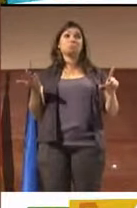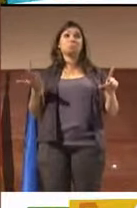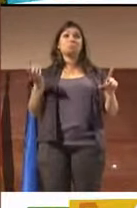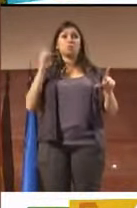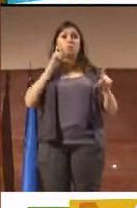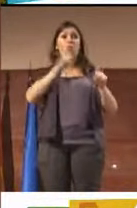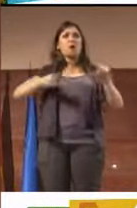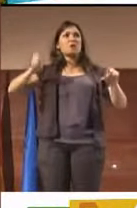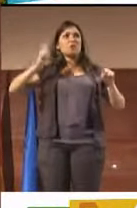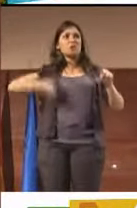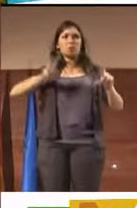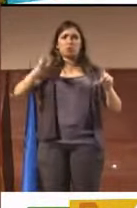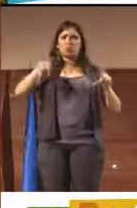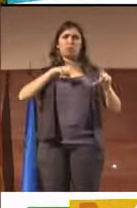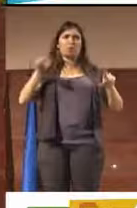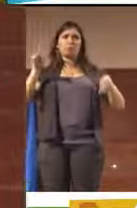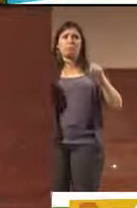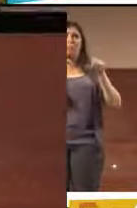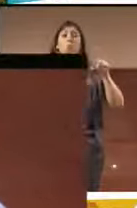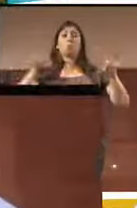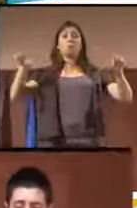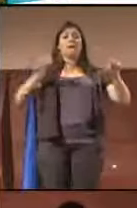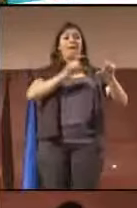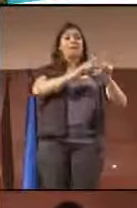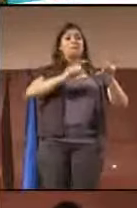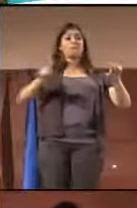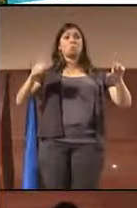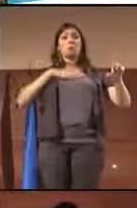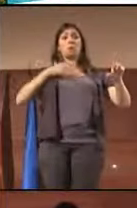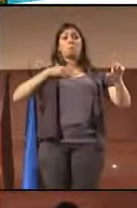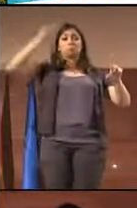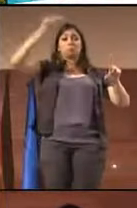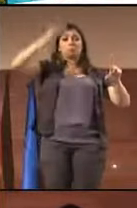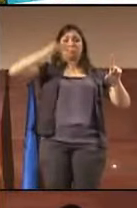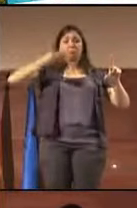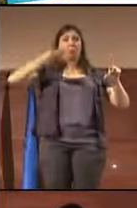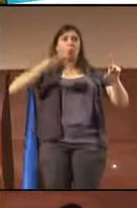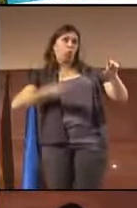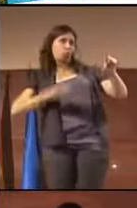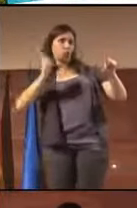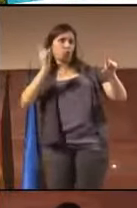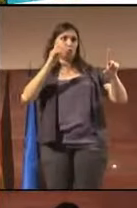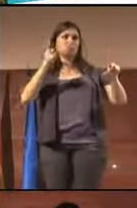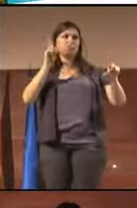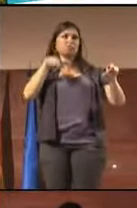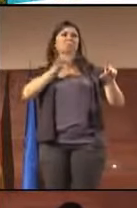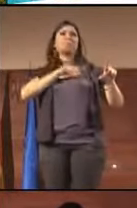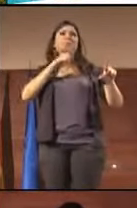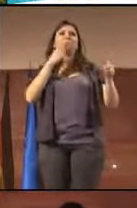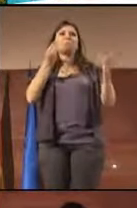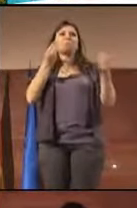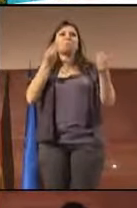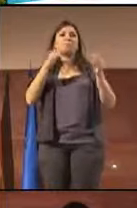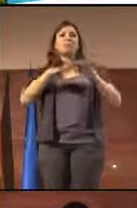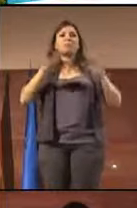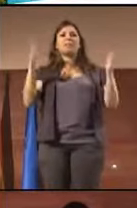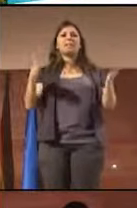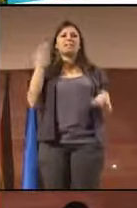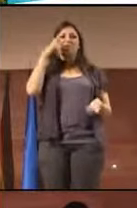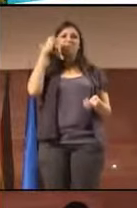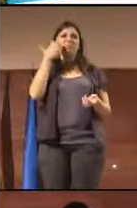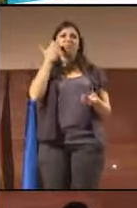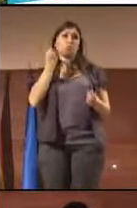algo que esté anclado a la mesa, es algo que nos permite quitar y poner y que no parezca una mesa demasiado